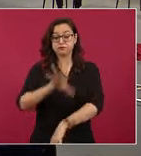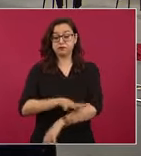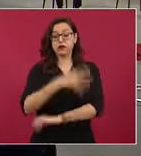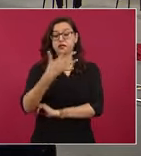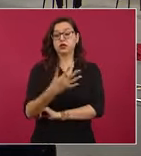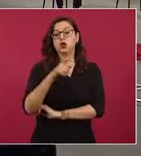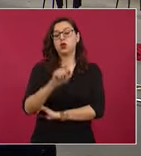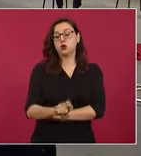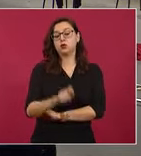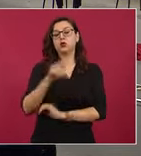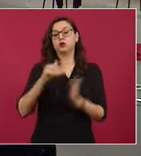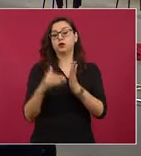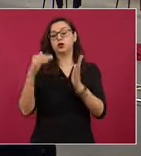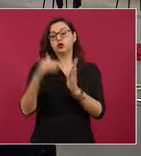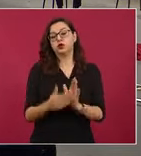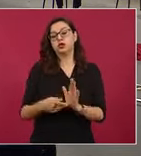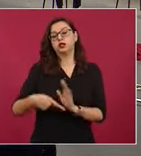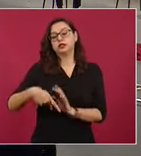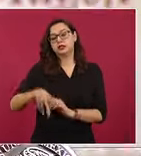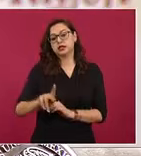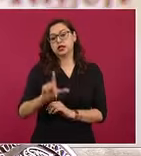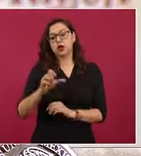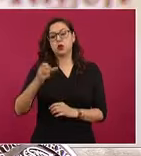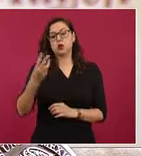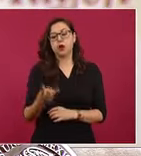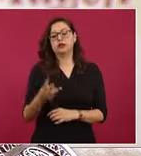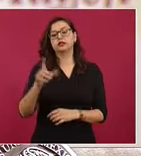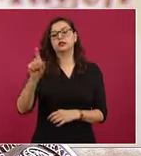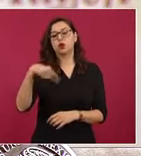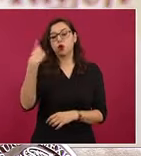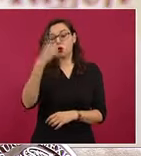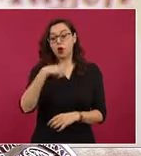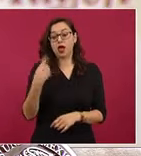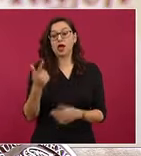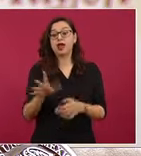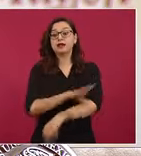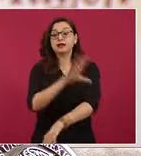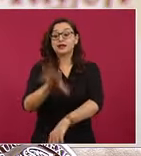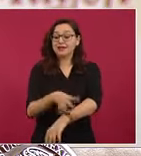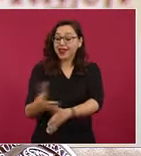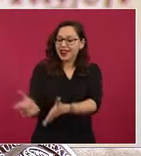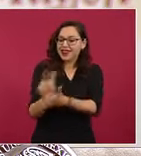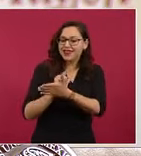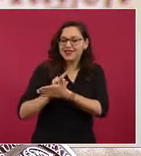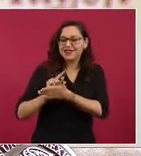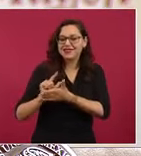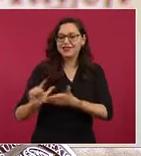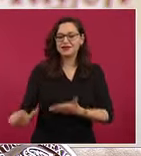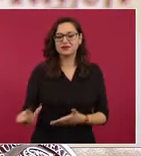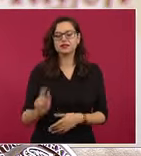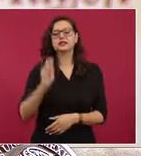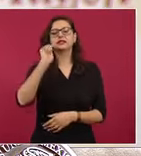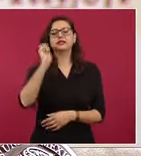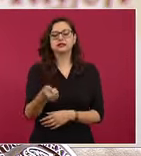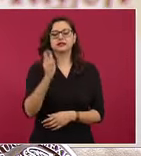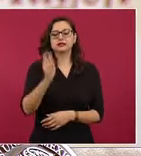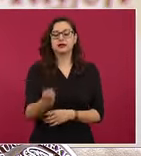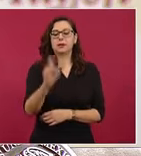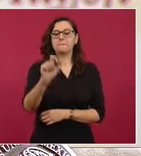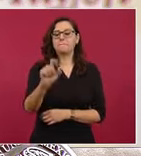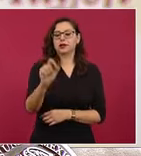millones de kilowatts por hora de energía limpia por mes, lo cual reduce en un